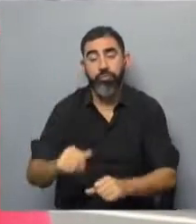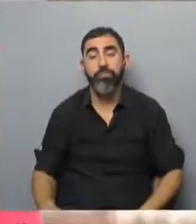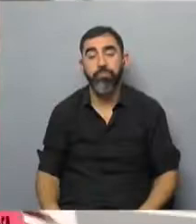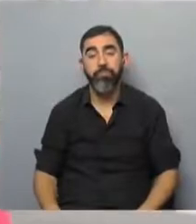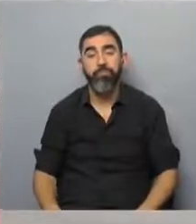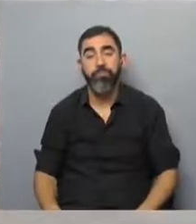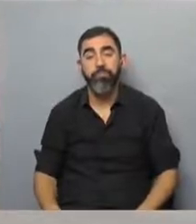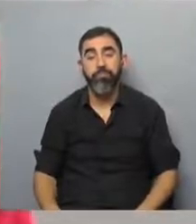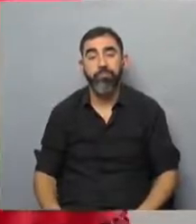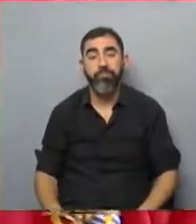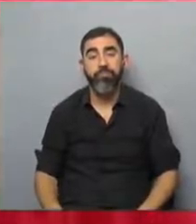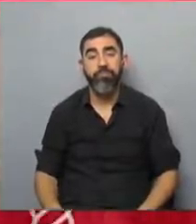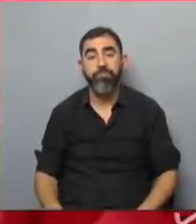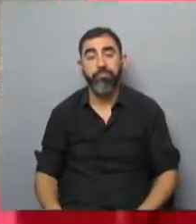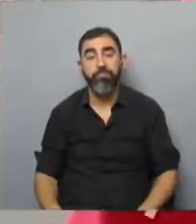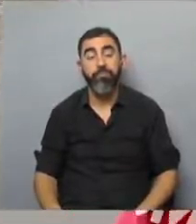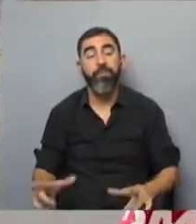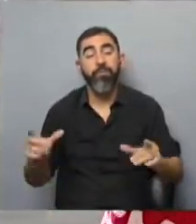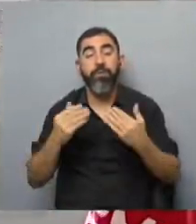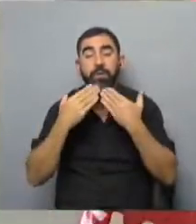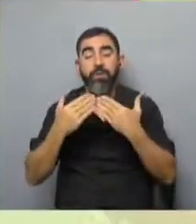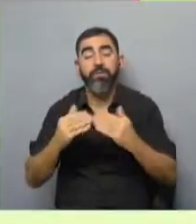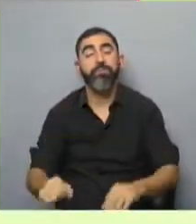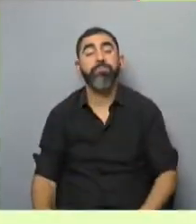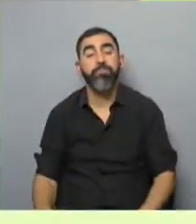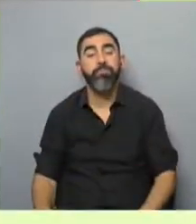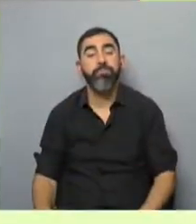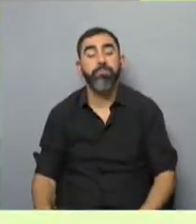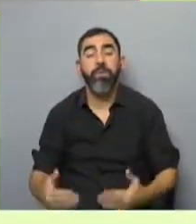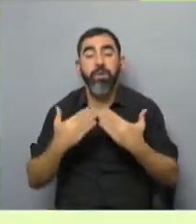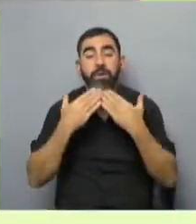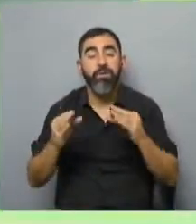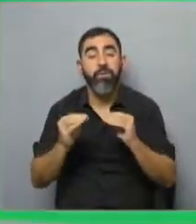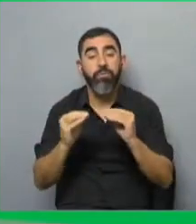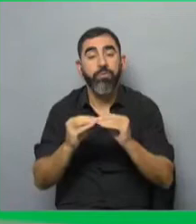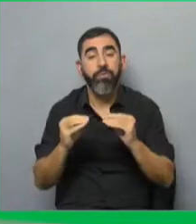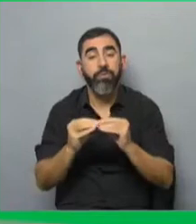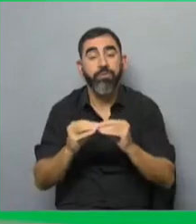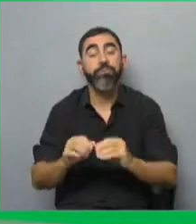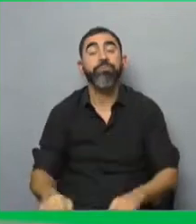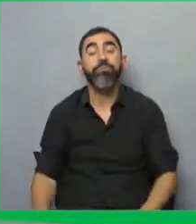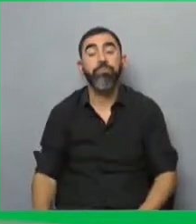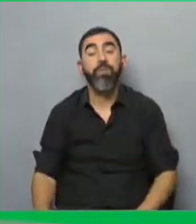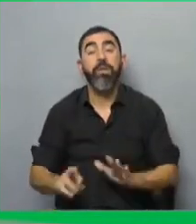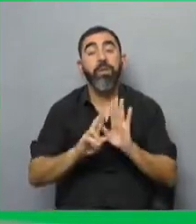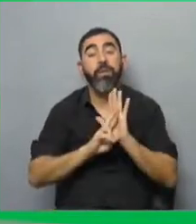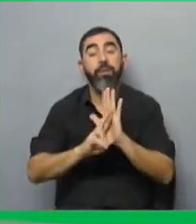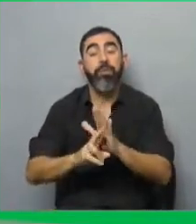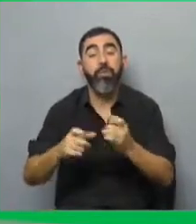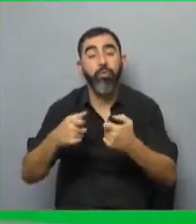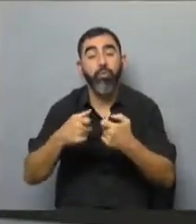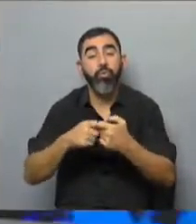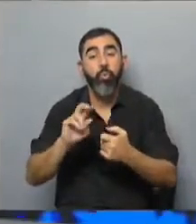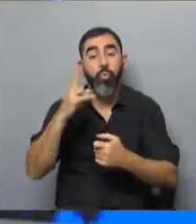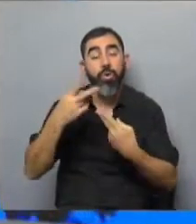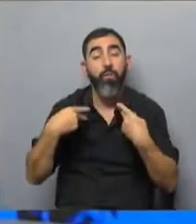minutos, muy amable. Gracias a ustedes. Rosina, volvimos contigo. Muchas gracias, Eduardo. Les contamos que representantes de la Asociación